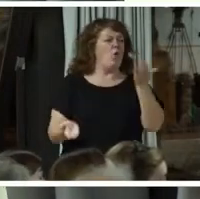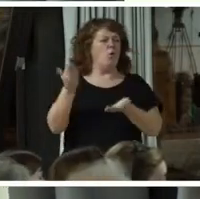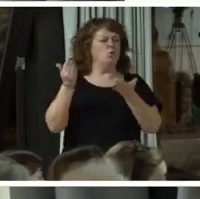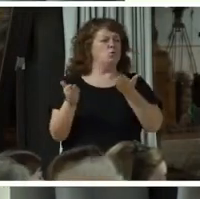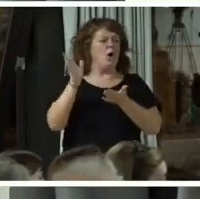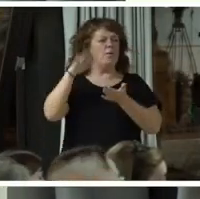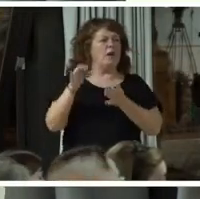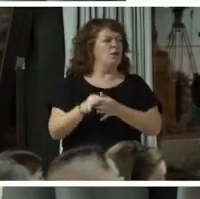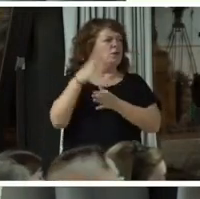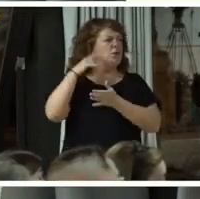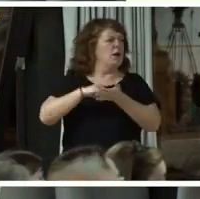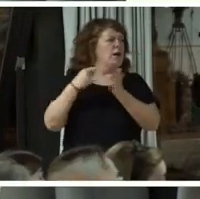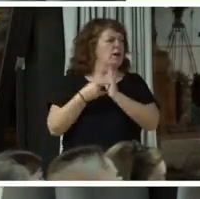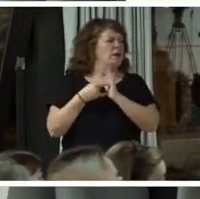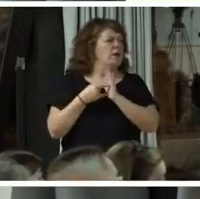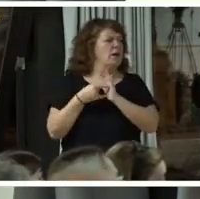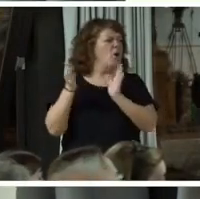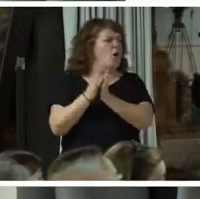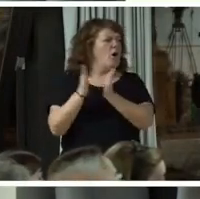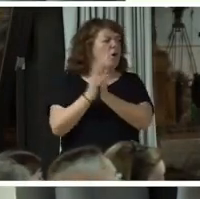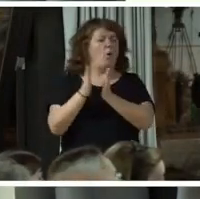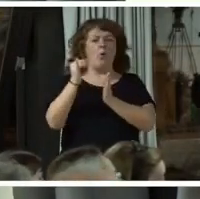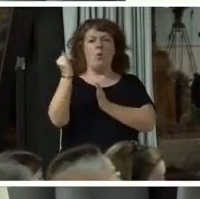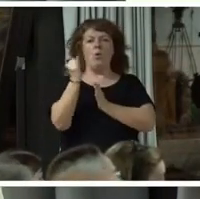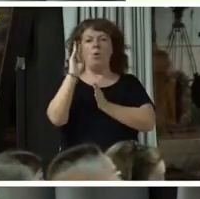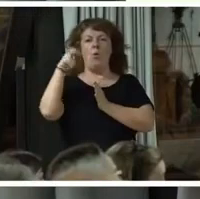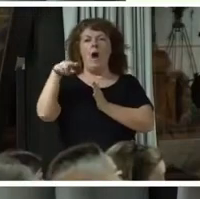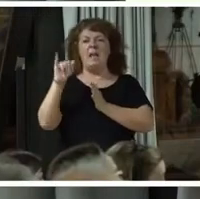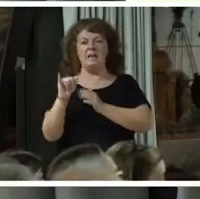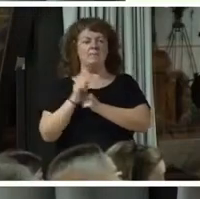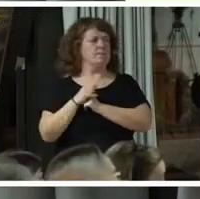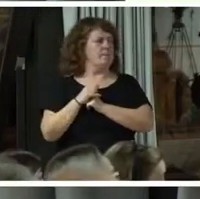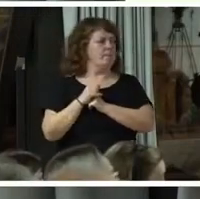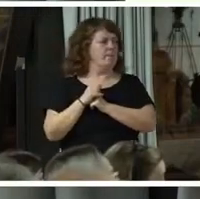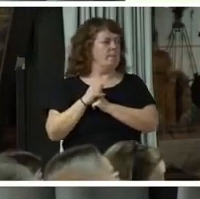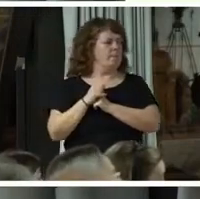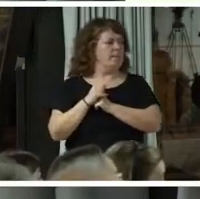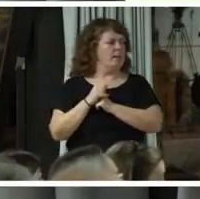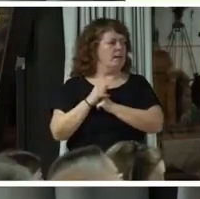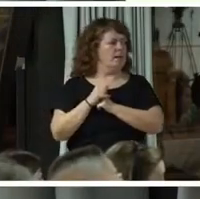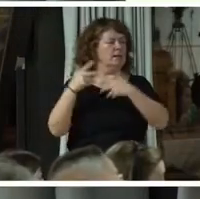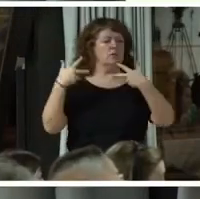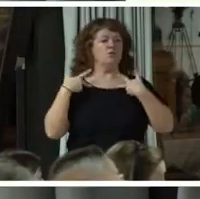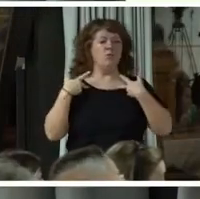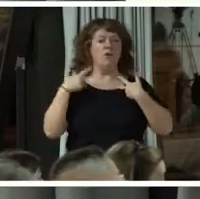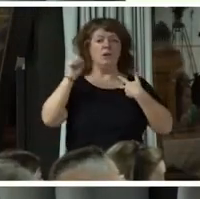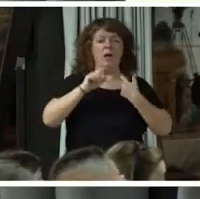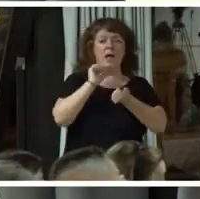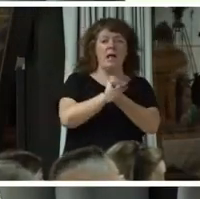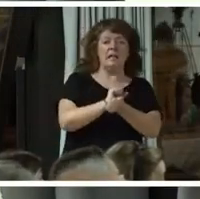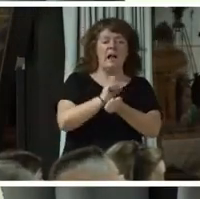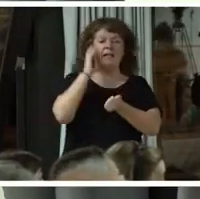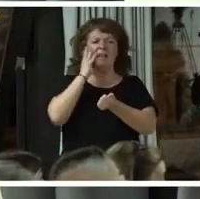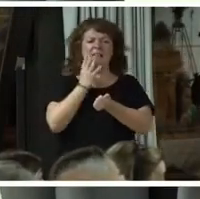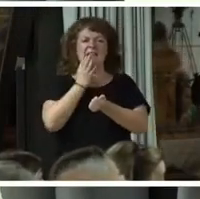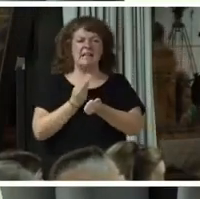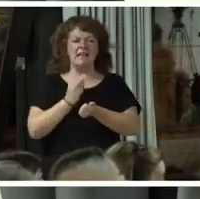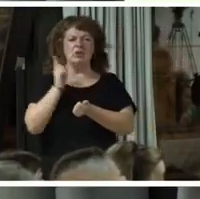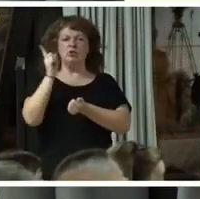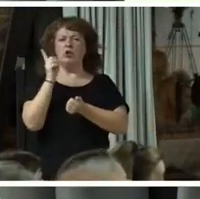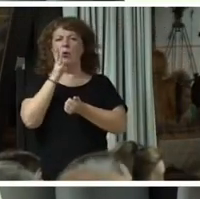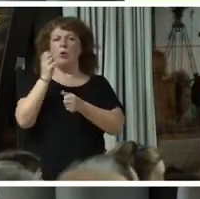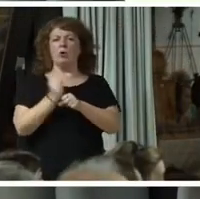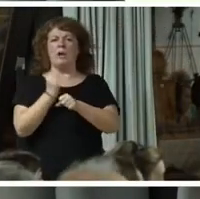y que por suerte se se resolvió de la compañera Juana Juani que que sufrió la cárcel en Israel